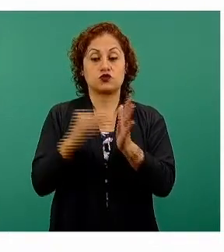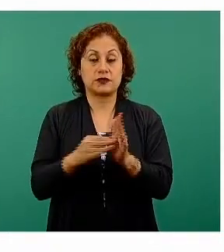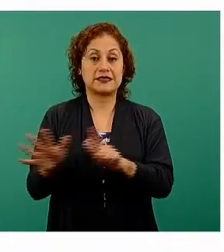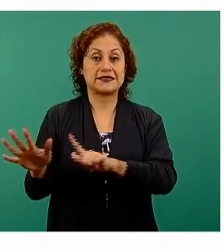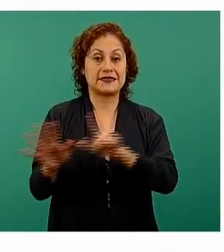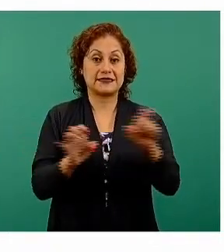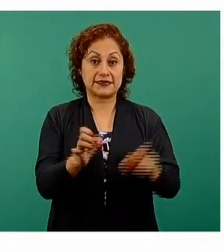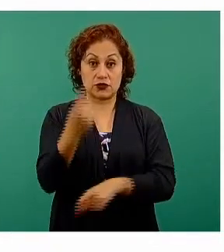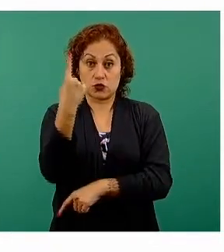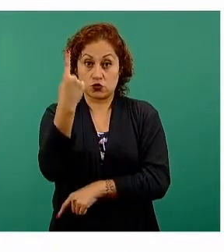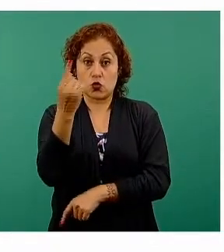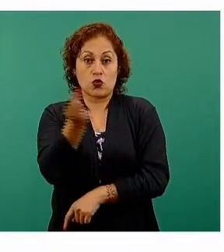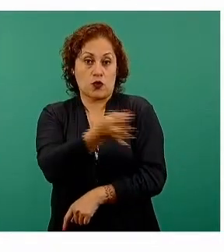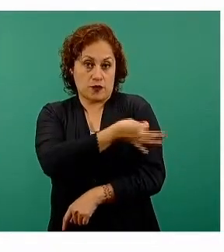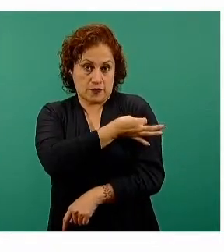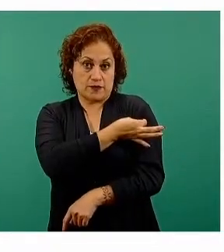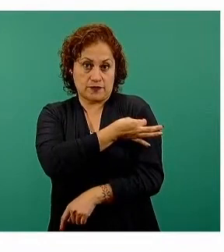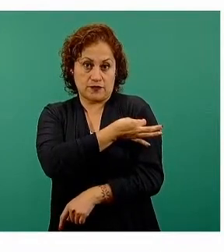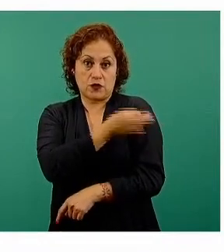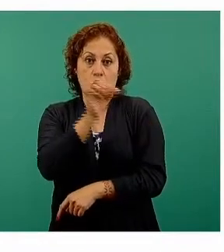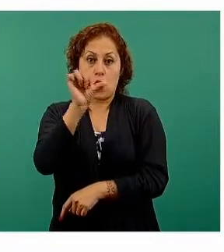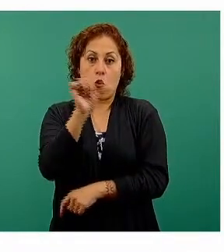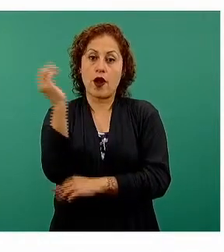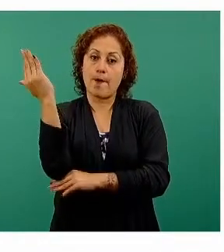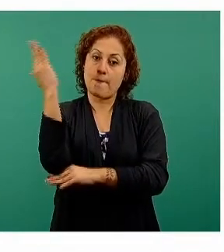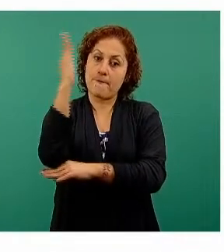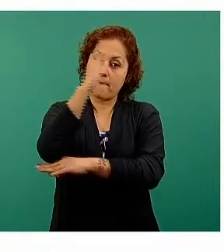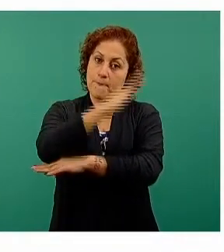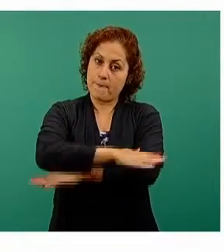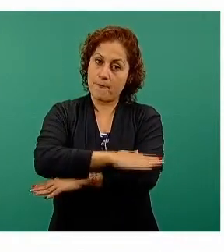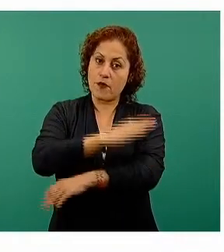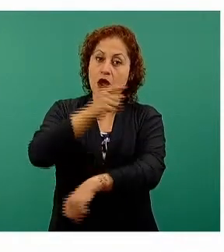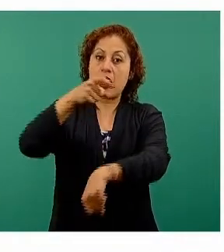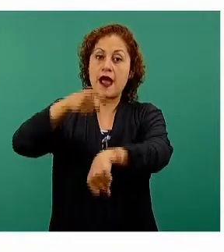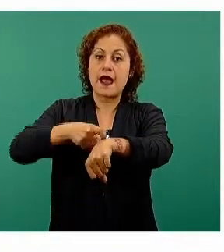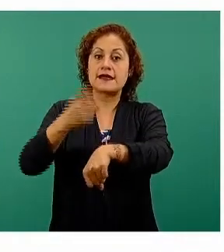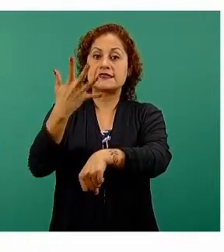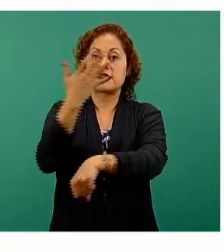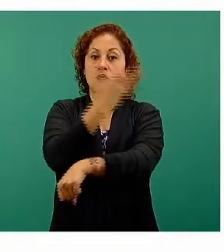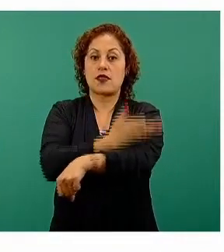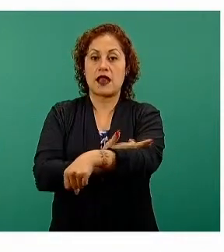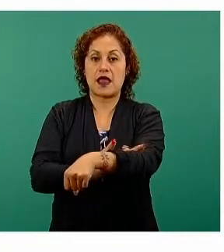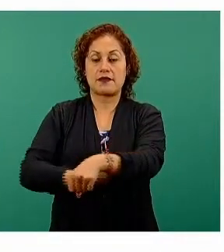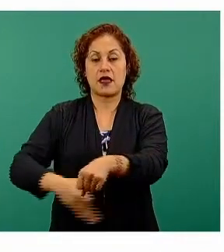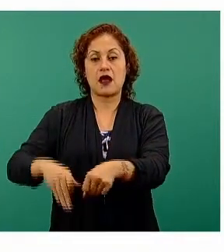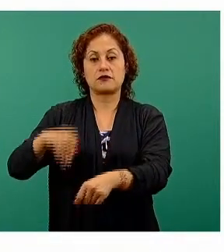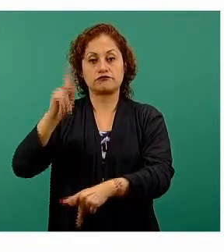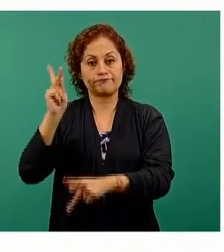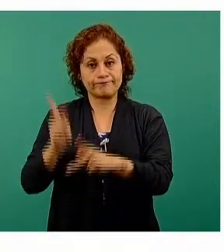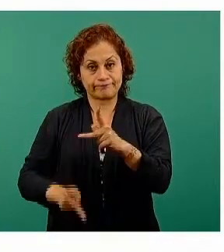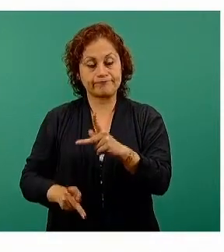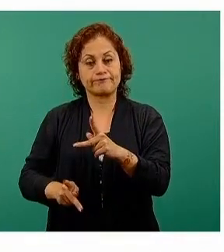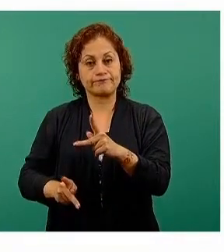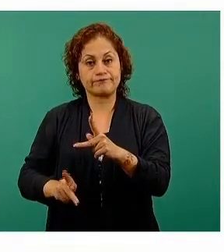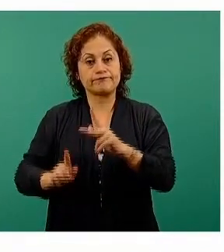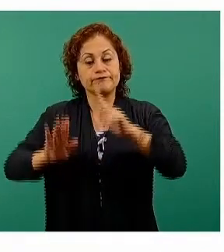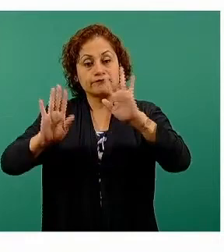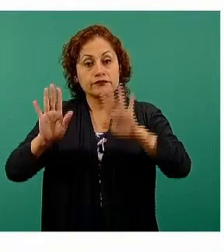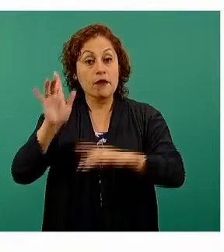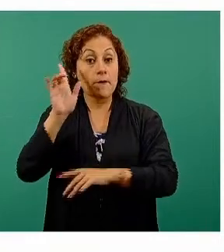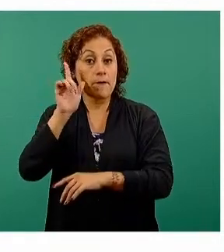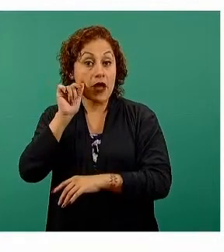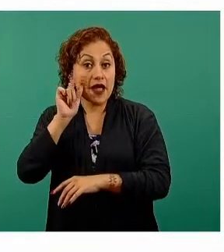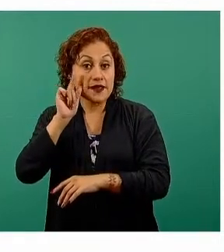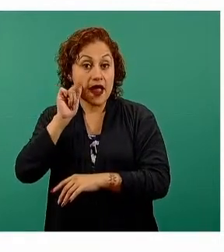202,701 que se han aplicado hasta el corte de las 5 de la tarde, por lo que se espera que el día de